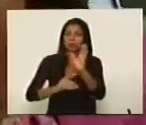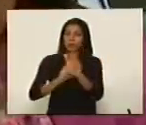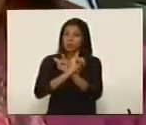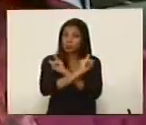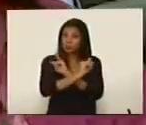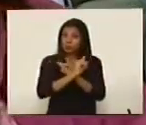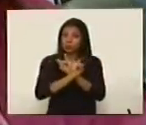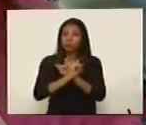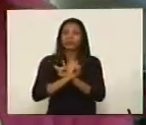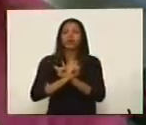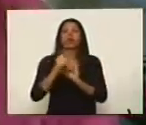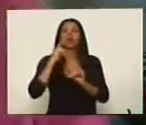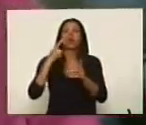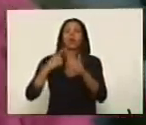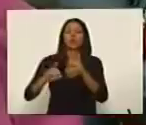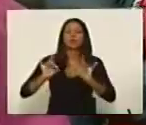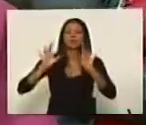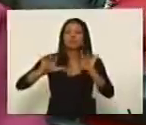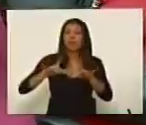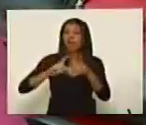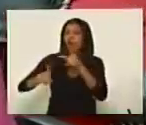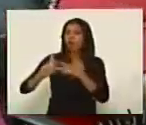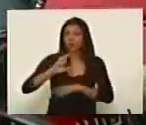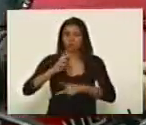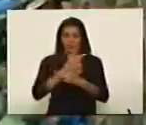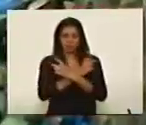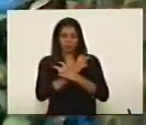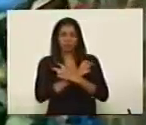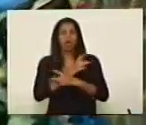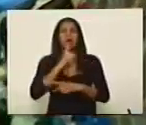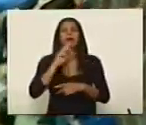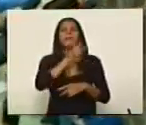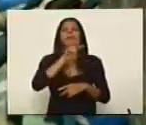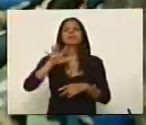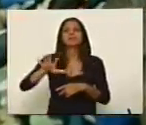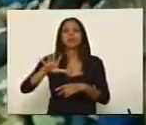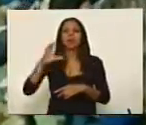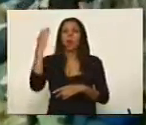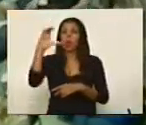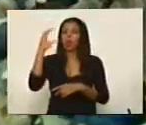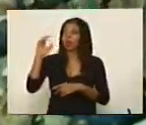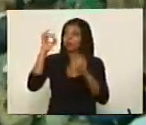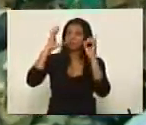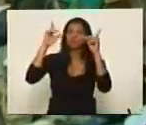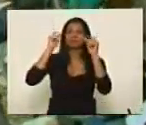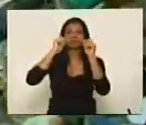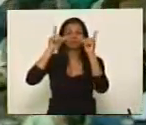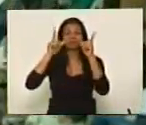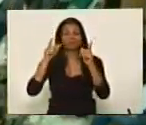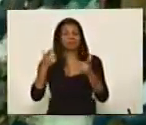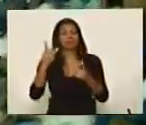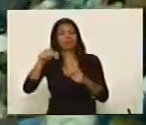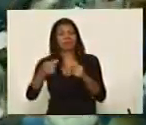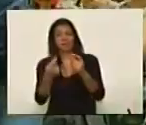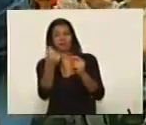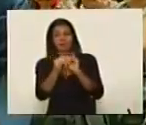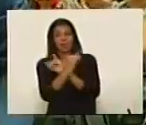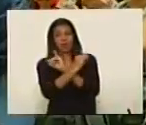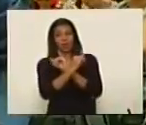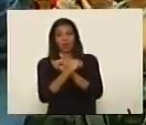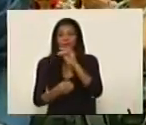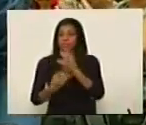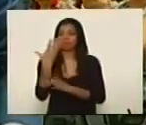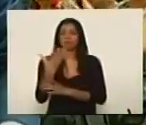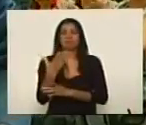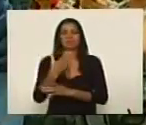Australia lanzó su criptomoneda. Y 25 días después, ¡oh sorpresa!, Colombia también lanzó su criptomoneda. Lo que no quieren dejar de reconocer es